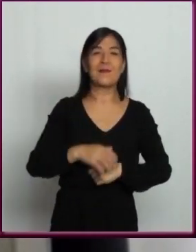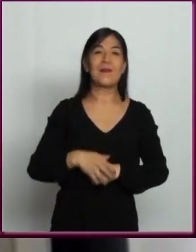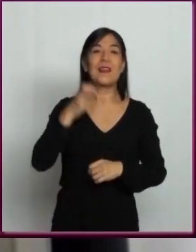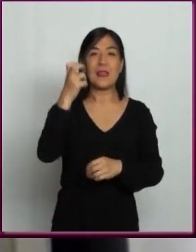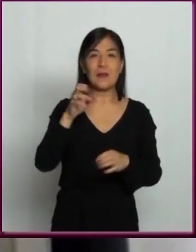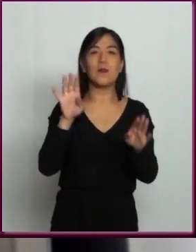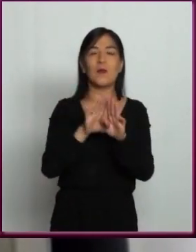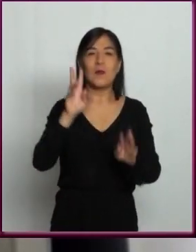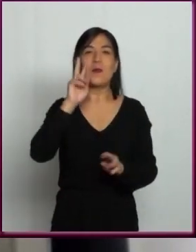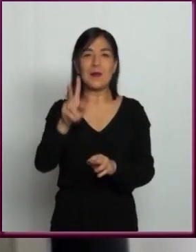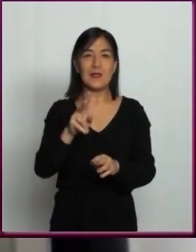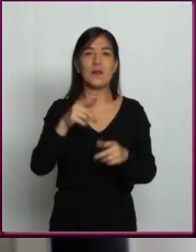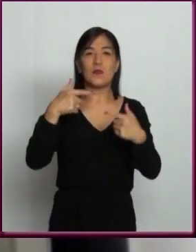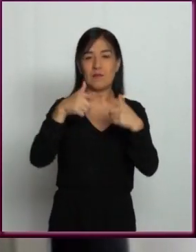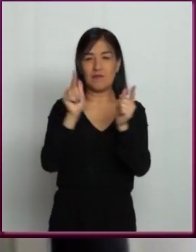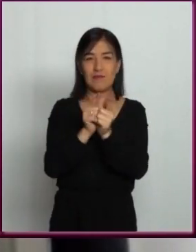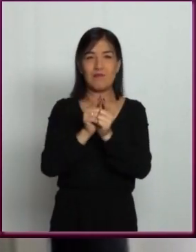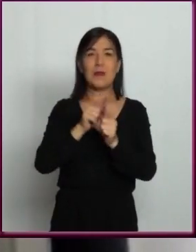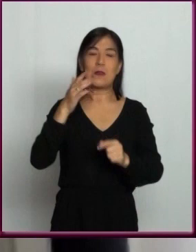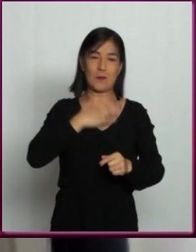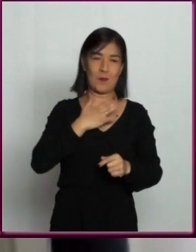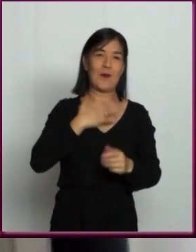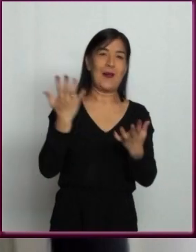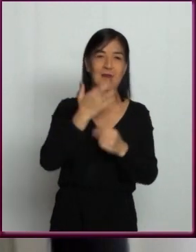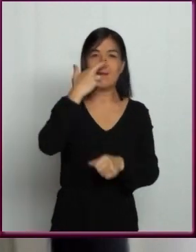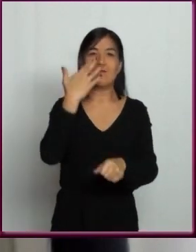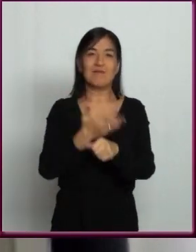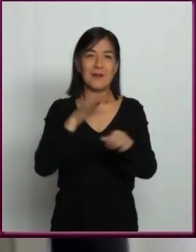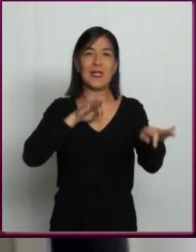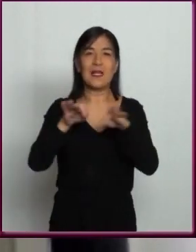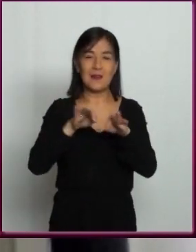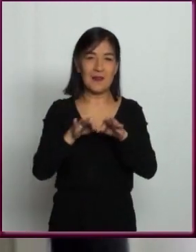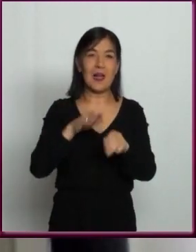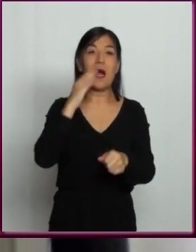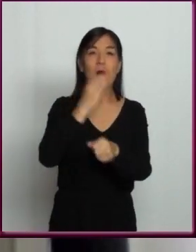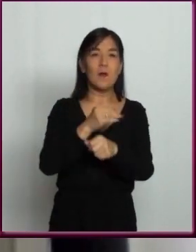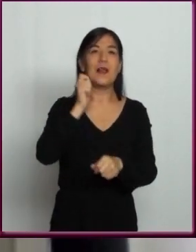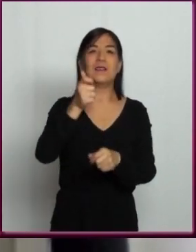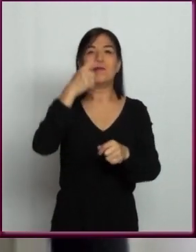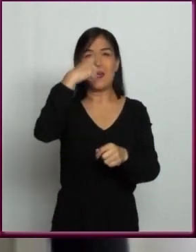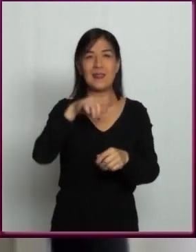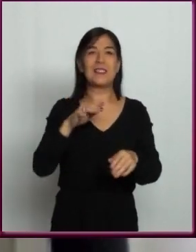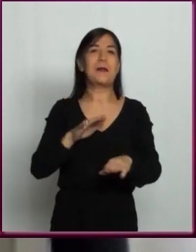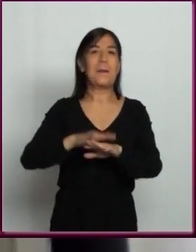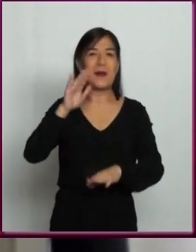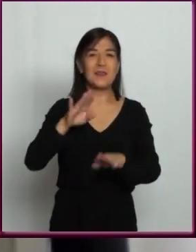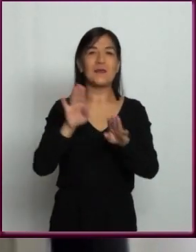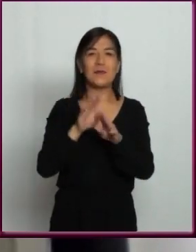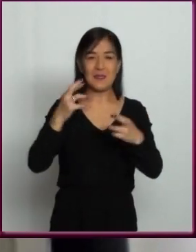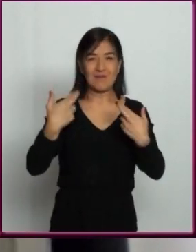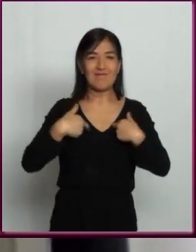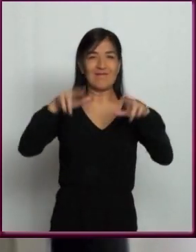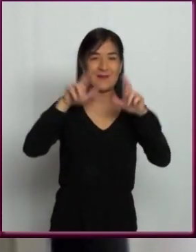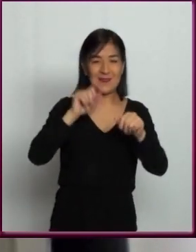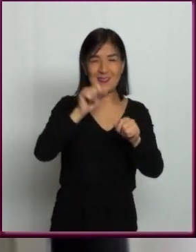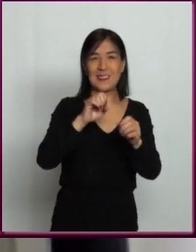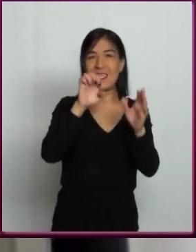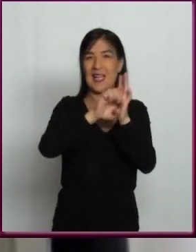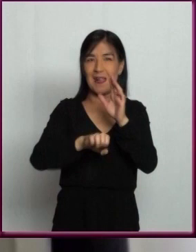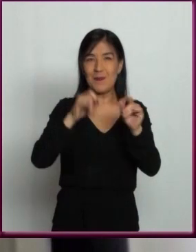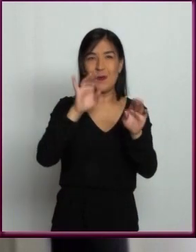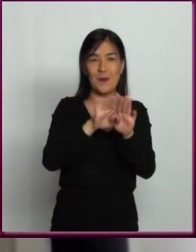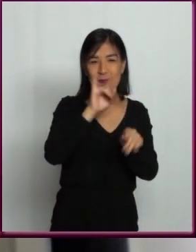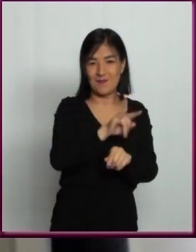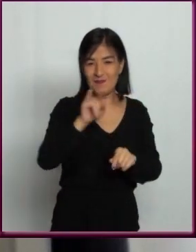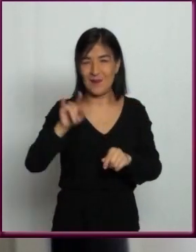Hymenoptera, bueno, que es el grupo con el cual yo trabajo, y actualmente estamos incrementando mucho la representatividad de ejemplares de